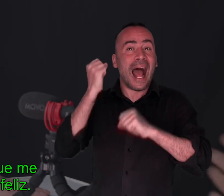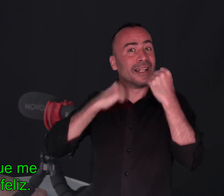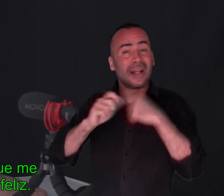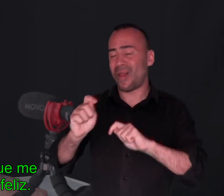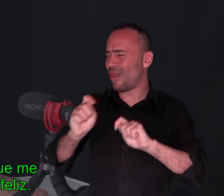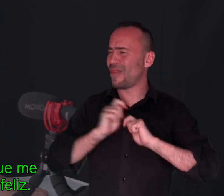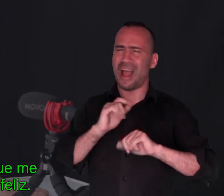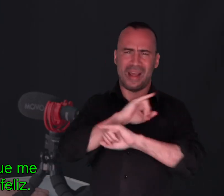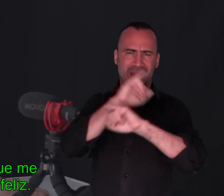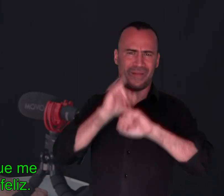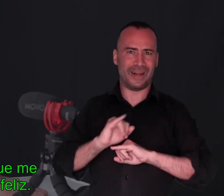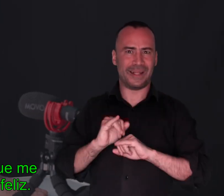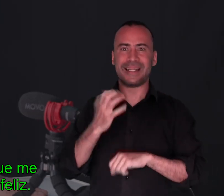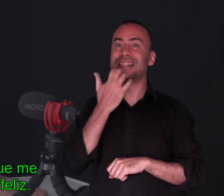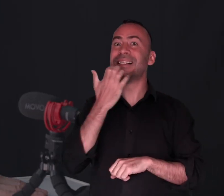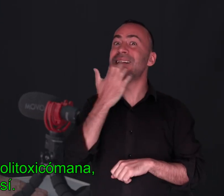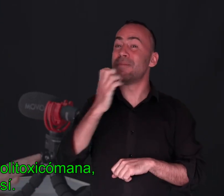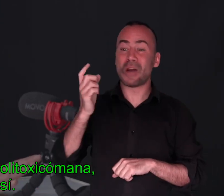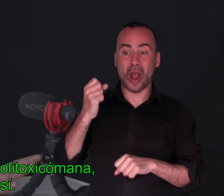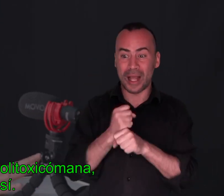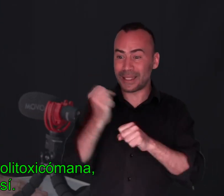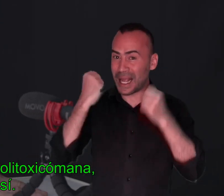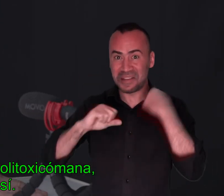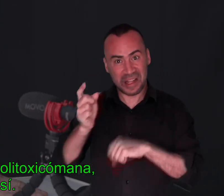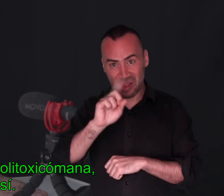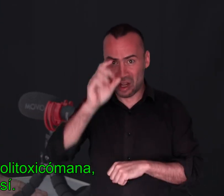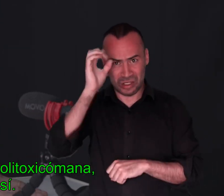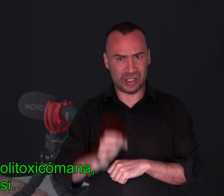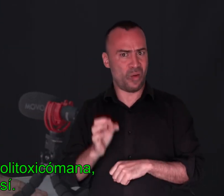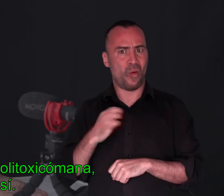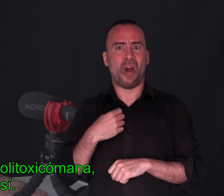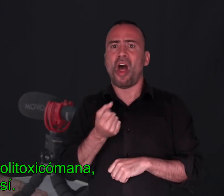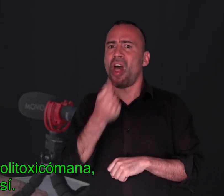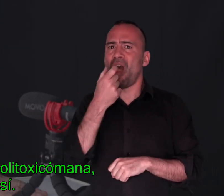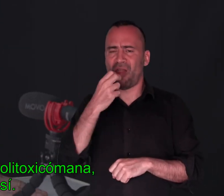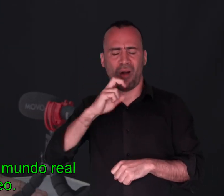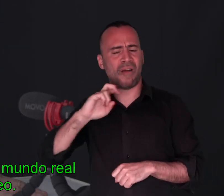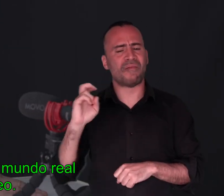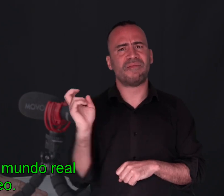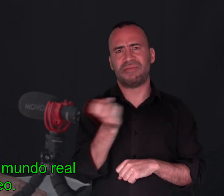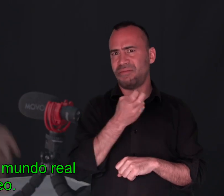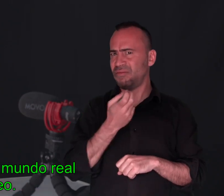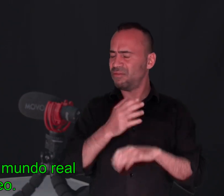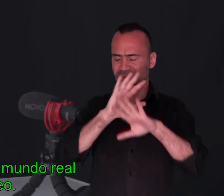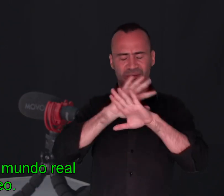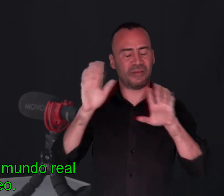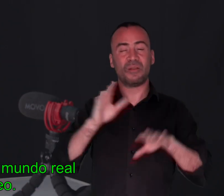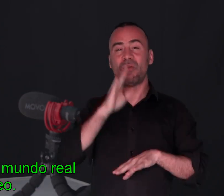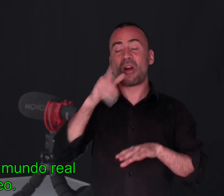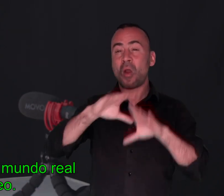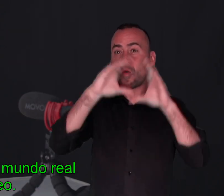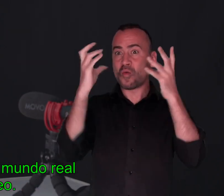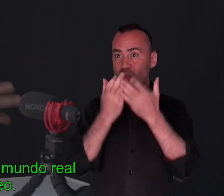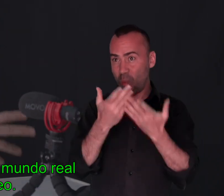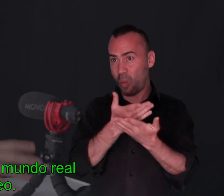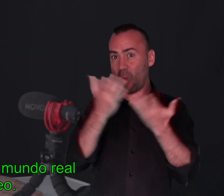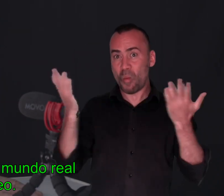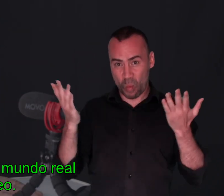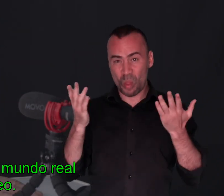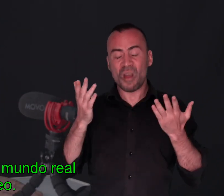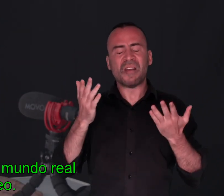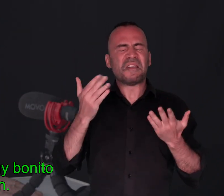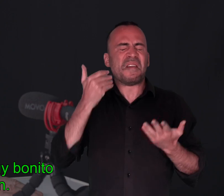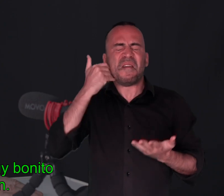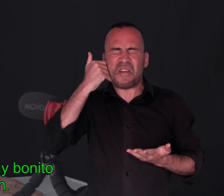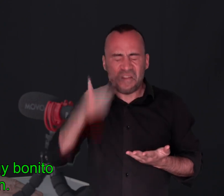más Sí sí es que me hace muy feliz Yo creo que si no sería politoxicómano o algo así O sea porque el mundo real es tan